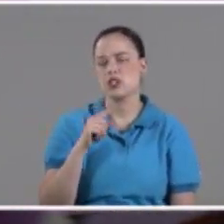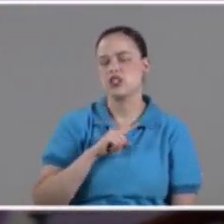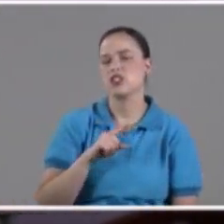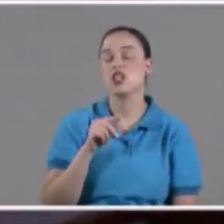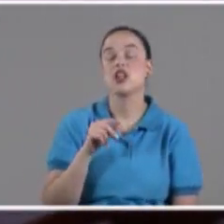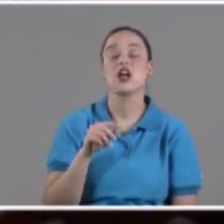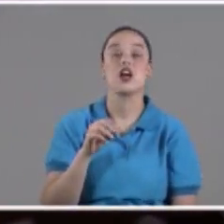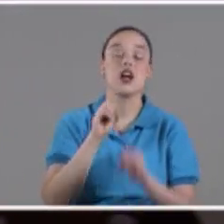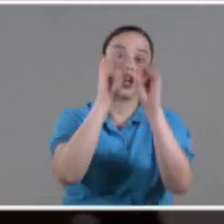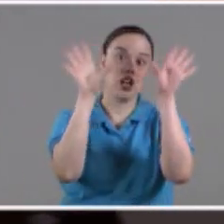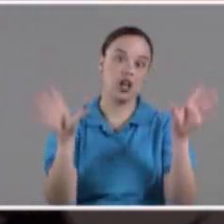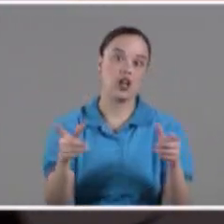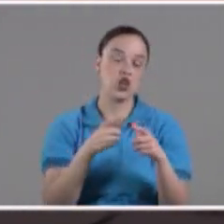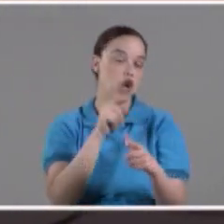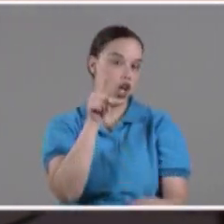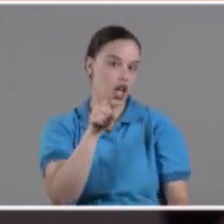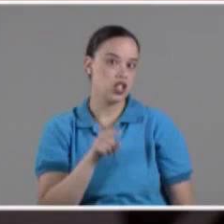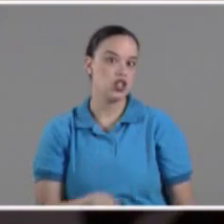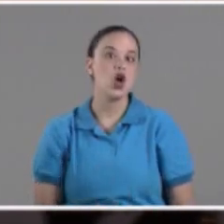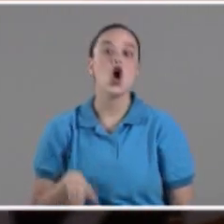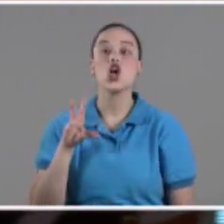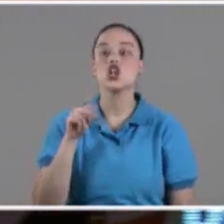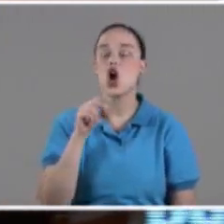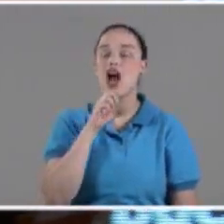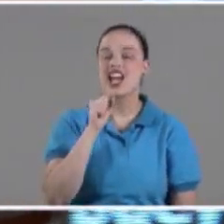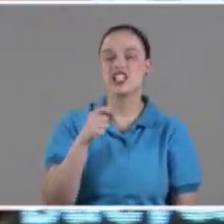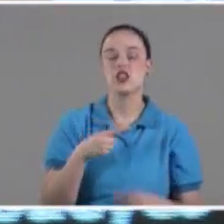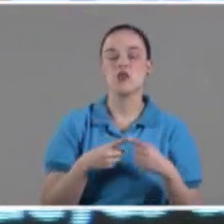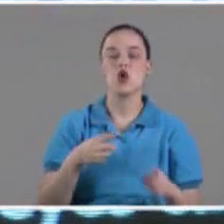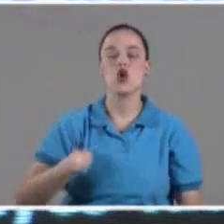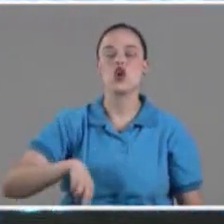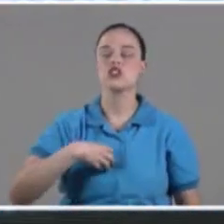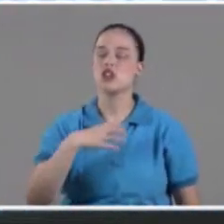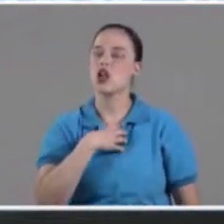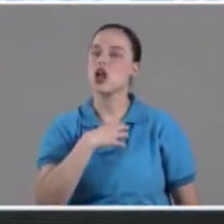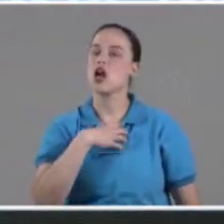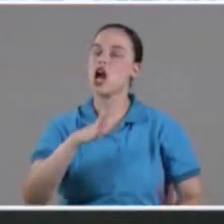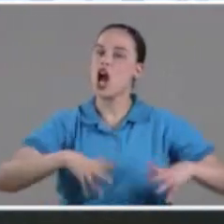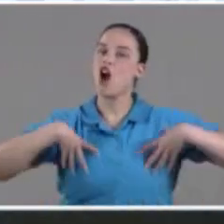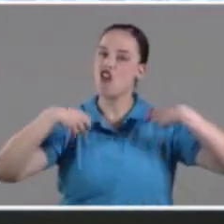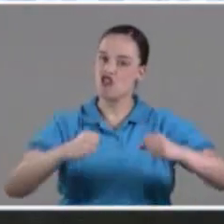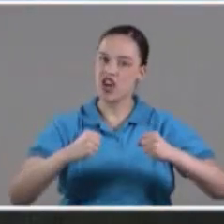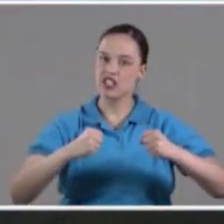claros con esto no es por nuestra propia fuerza